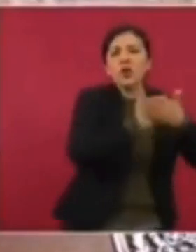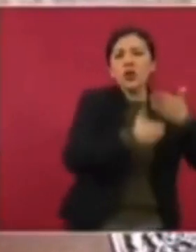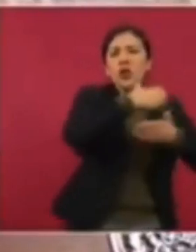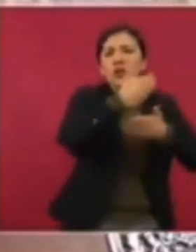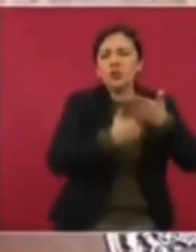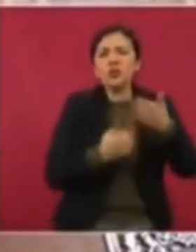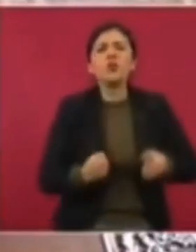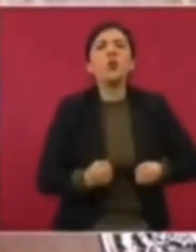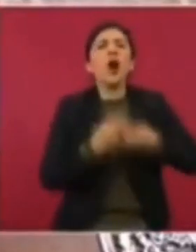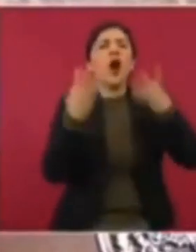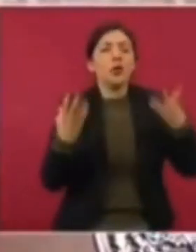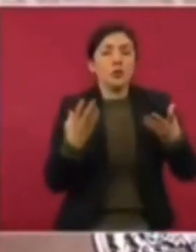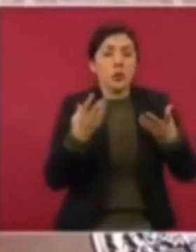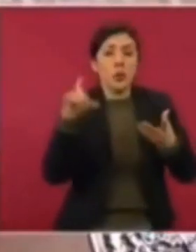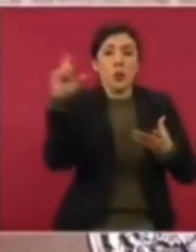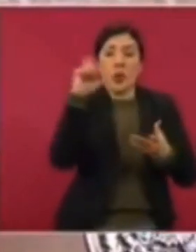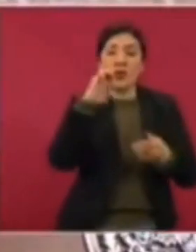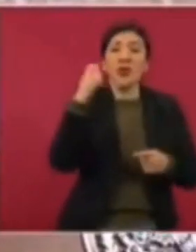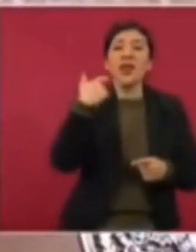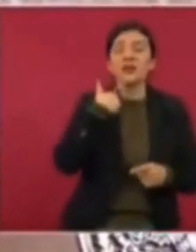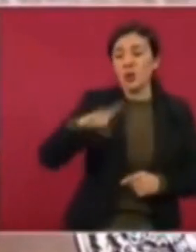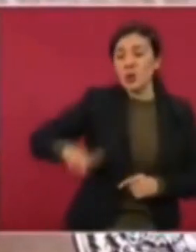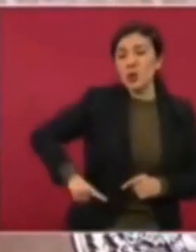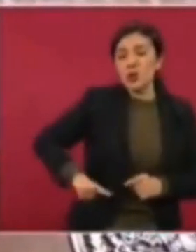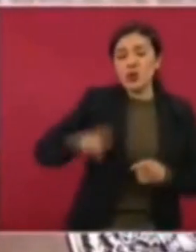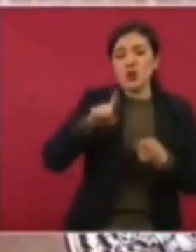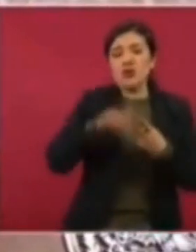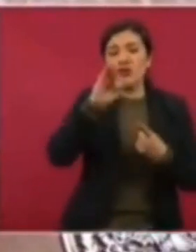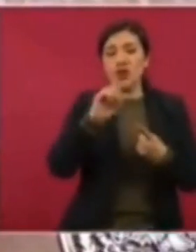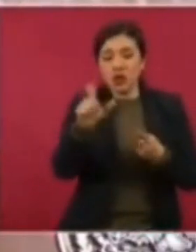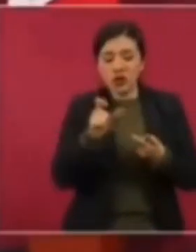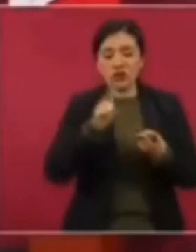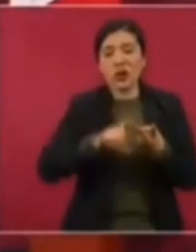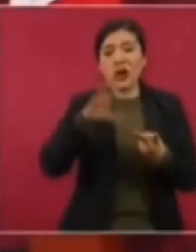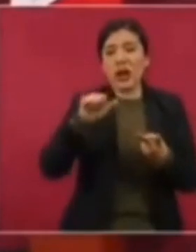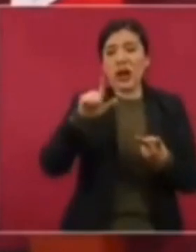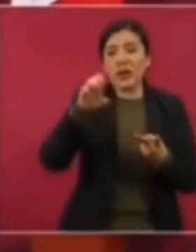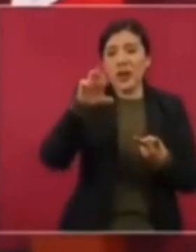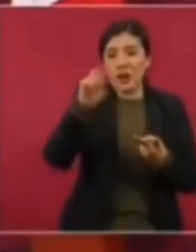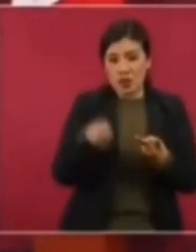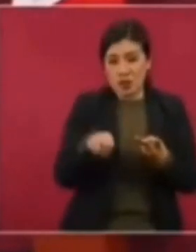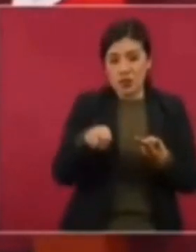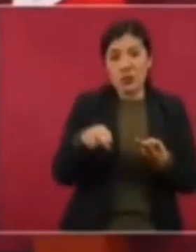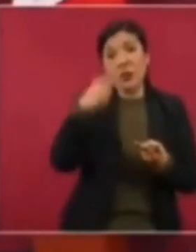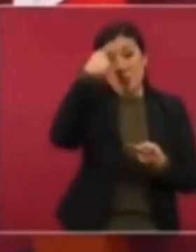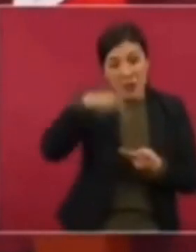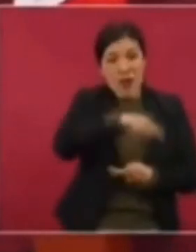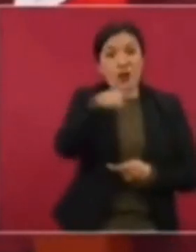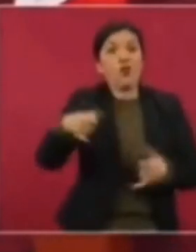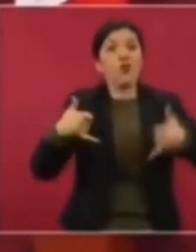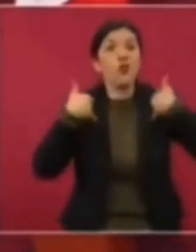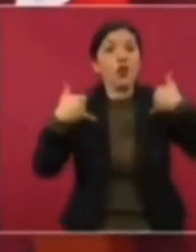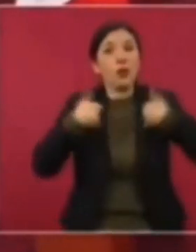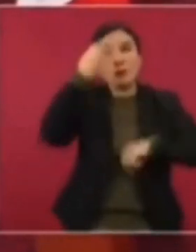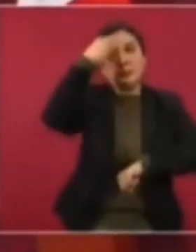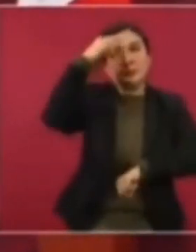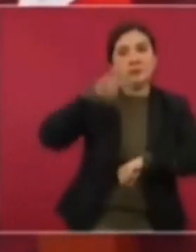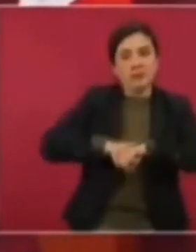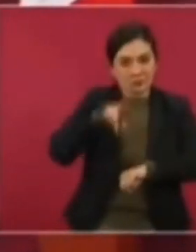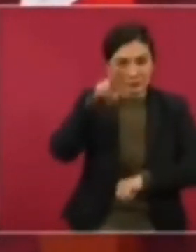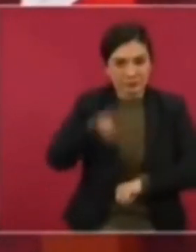durante el gobierno de Fox y de Calderón. Todo esto para los jóvenes,